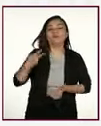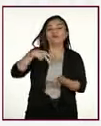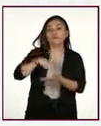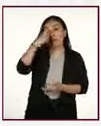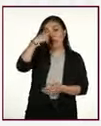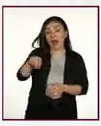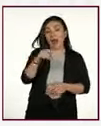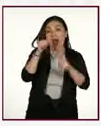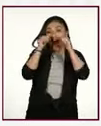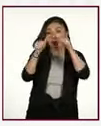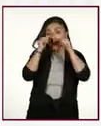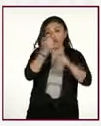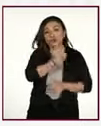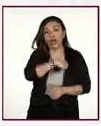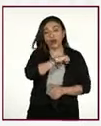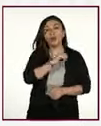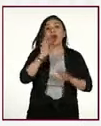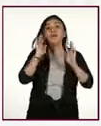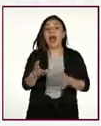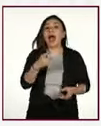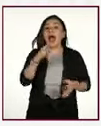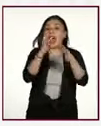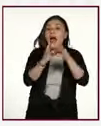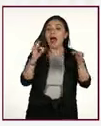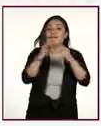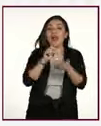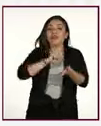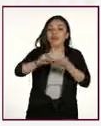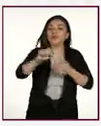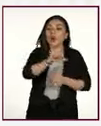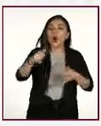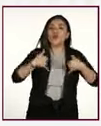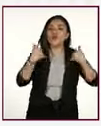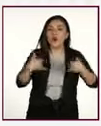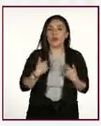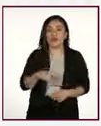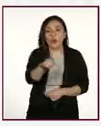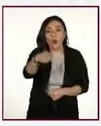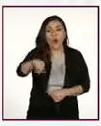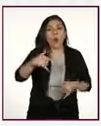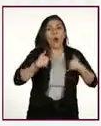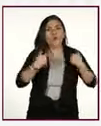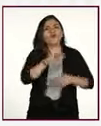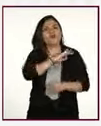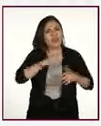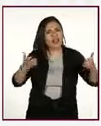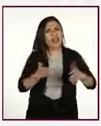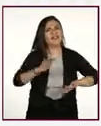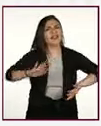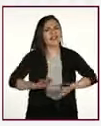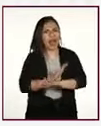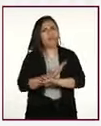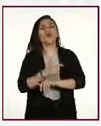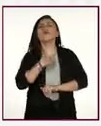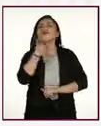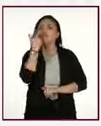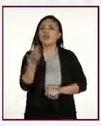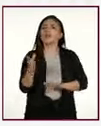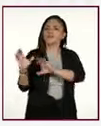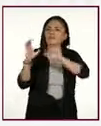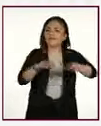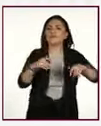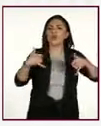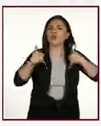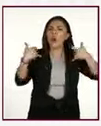salud se habla del derecho a las juventudes. Muy bien. ¿No? Y se habla de que las juventudes son agentes de cambio y que queremos contratar personas cada vez